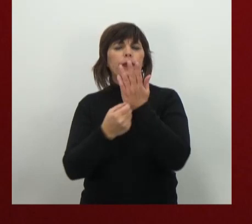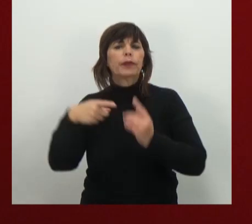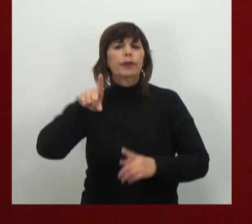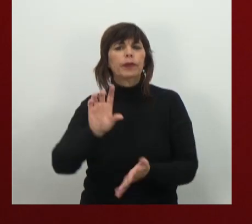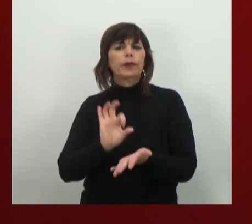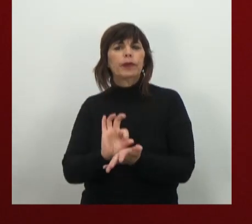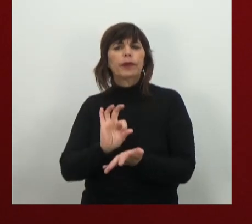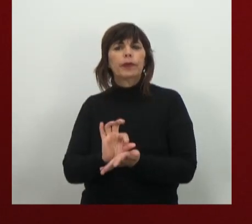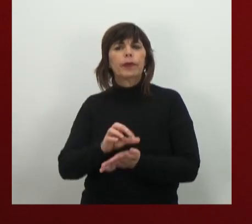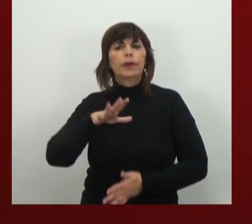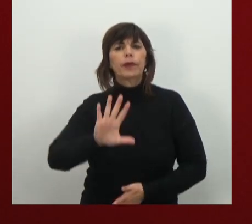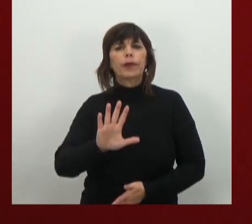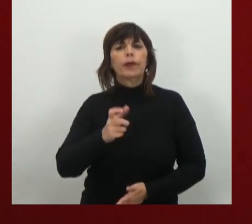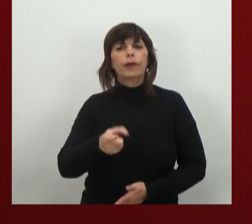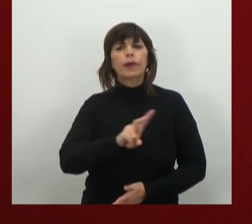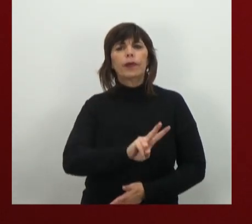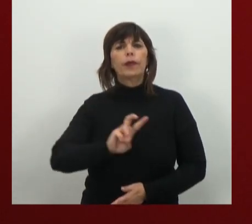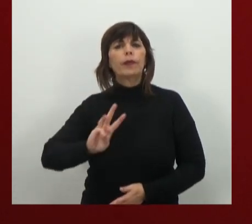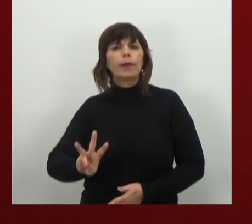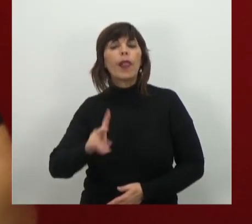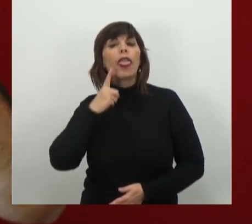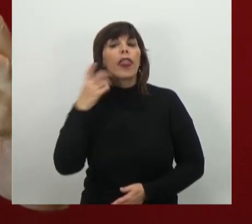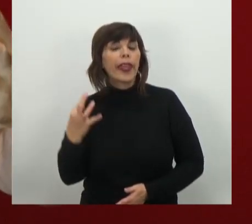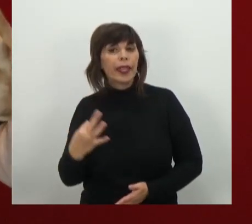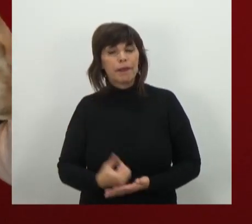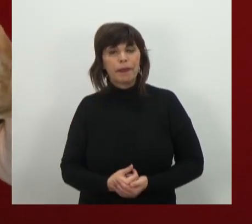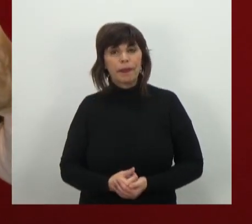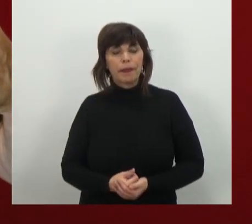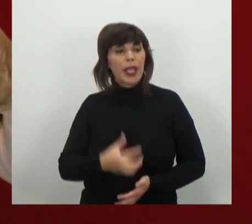Tesalonicenses capítulo 5, versículo 23, que